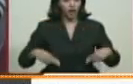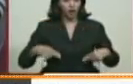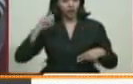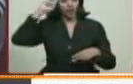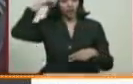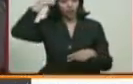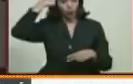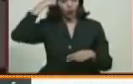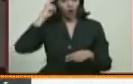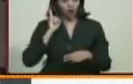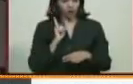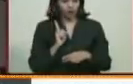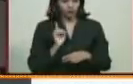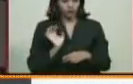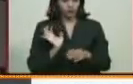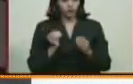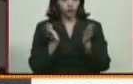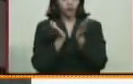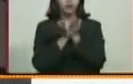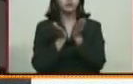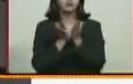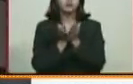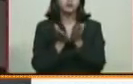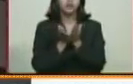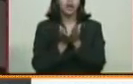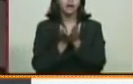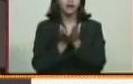estudiaba cuarto año de bachillerato.